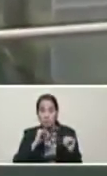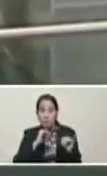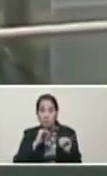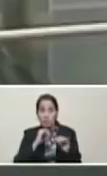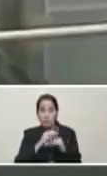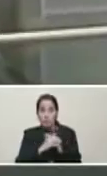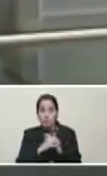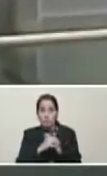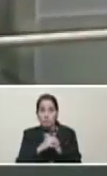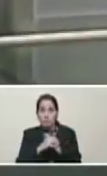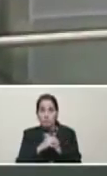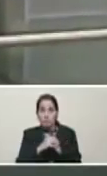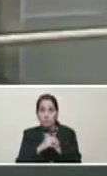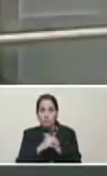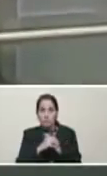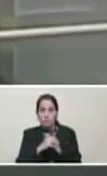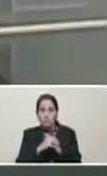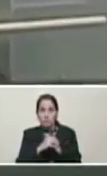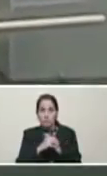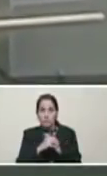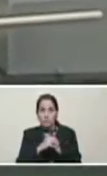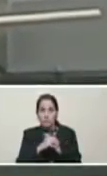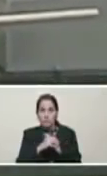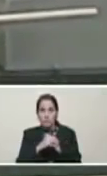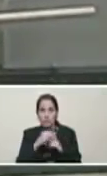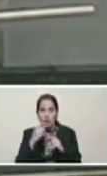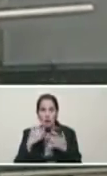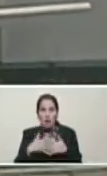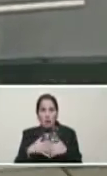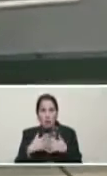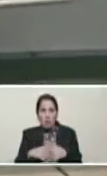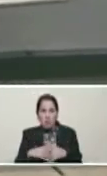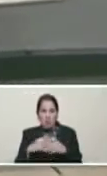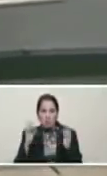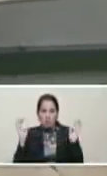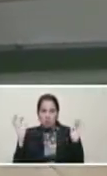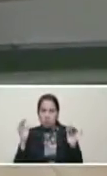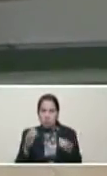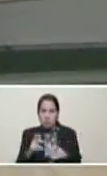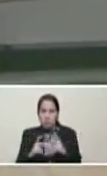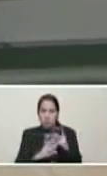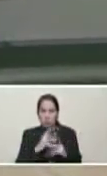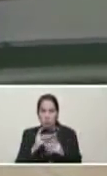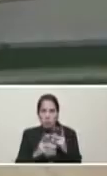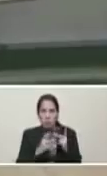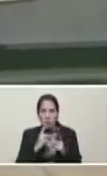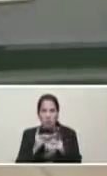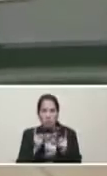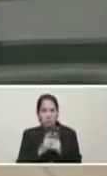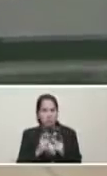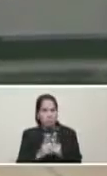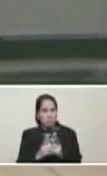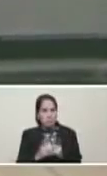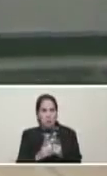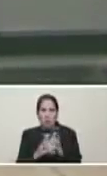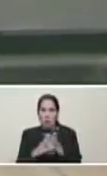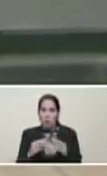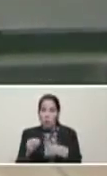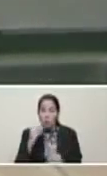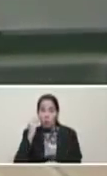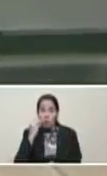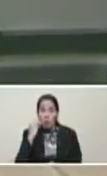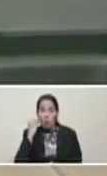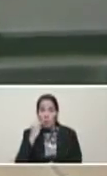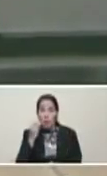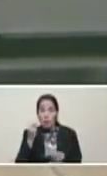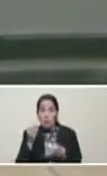círculo de esta planta con los pequeños productores al cual pueden arrimar lo que tiene que ver toda la cosecha de tomate a